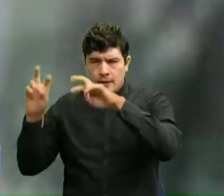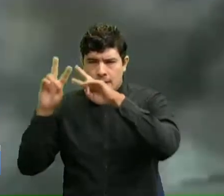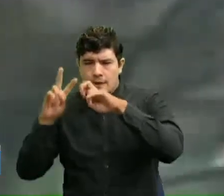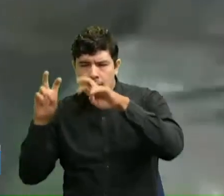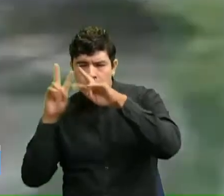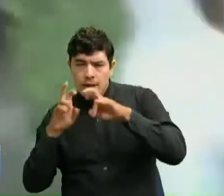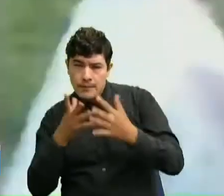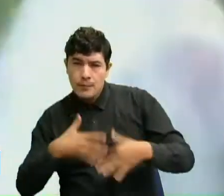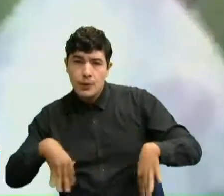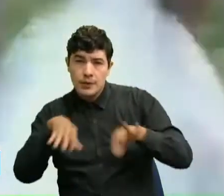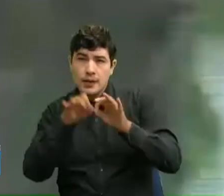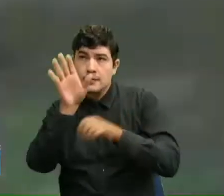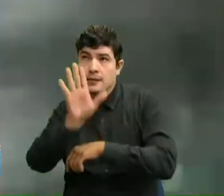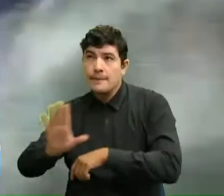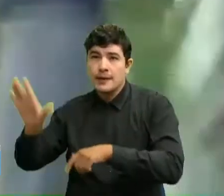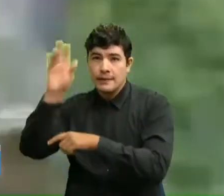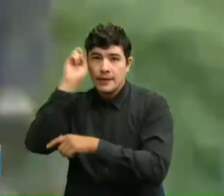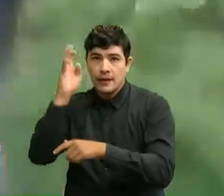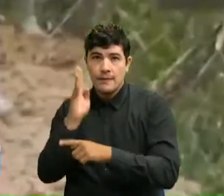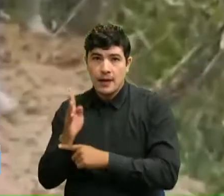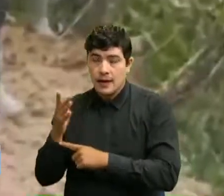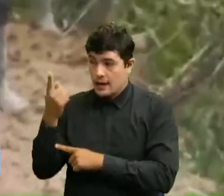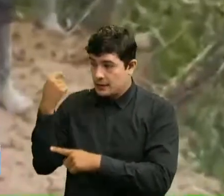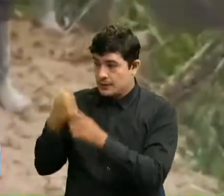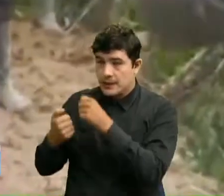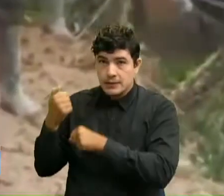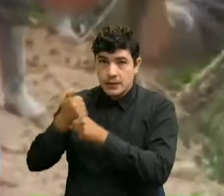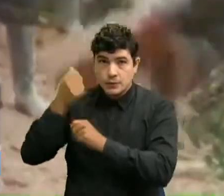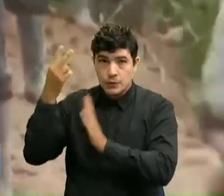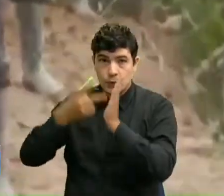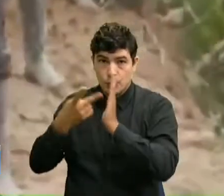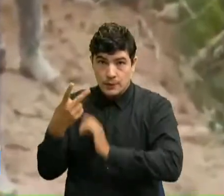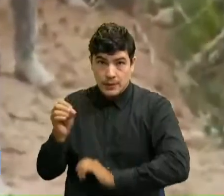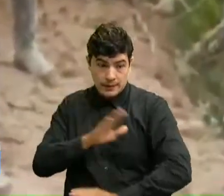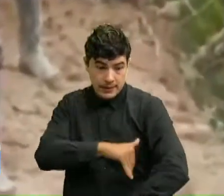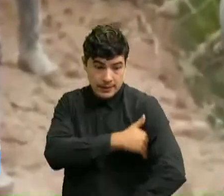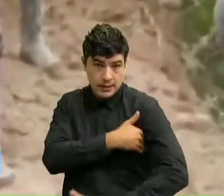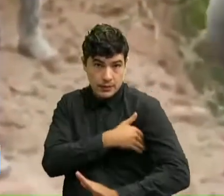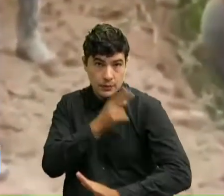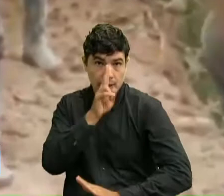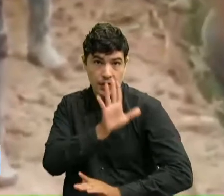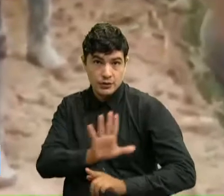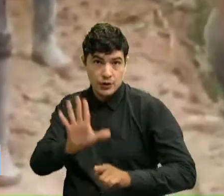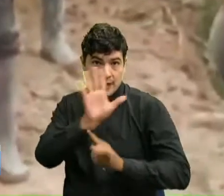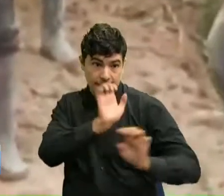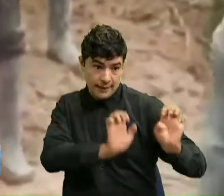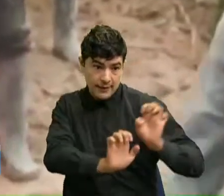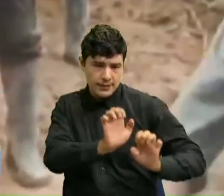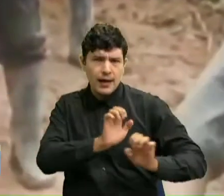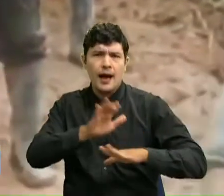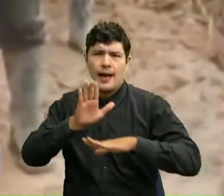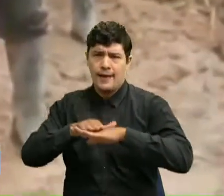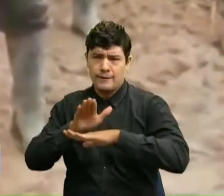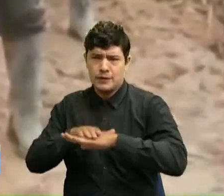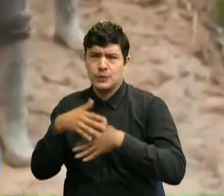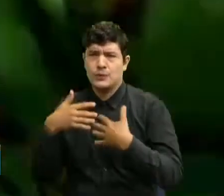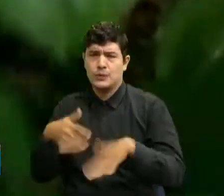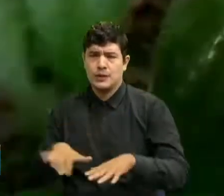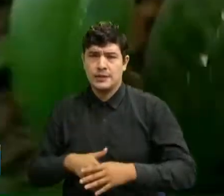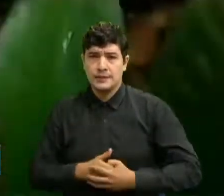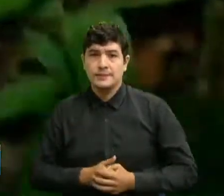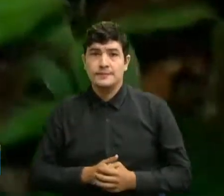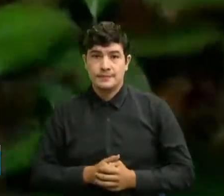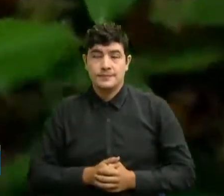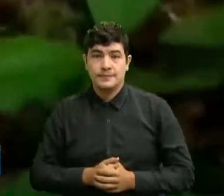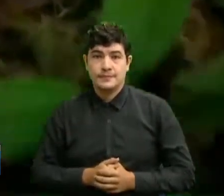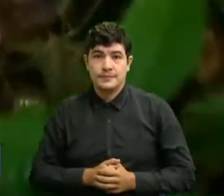todo el territorio departamental hasta el 2020 según el ministerio de defensa nacional se informó que en colombia se han devuelto más de 5 mil